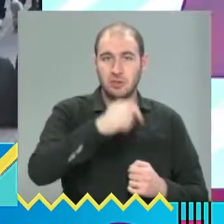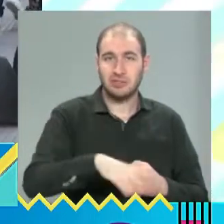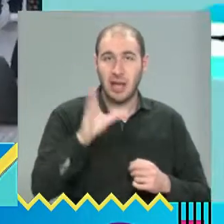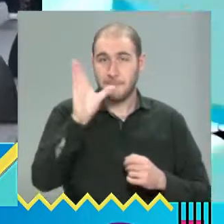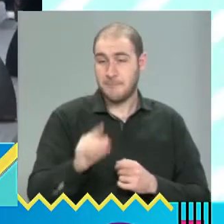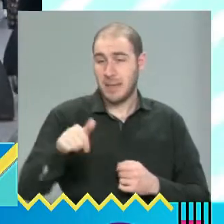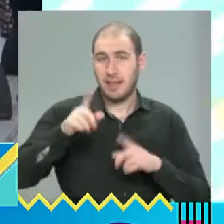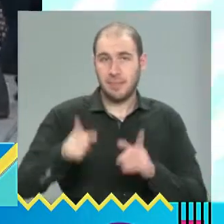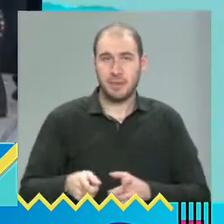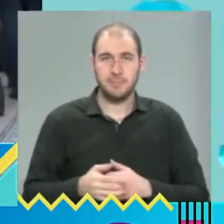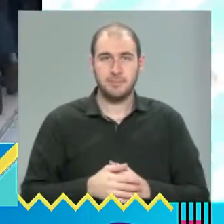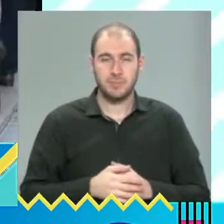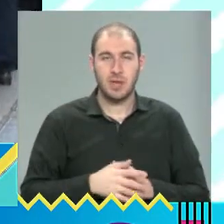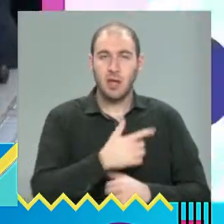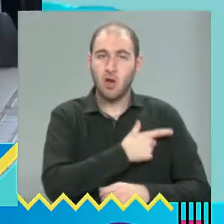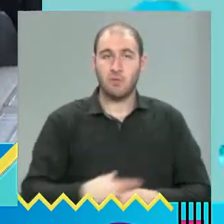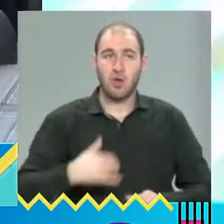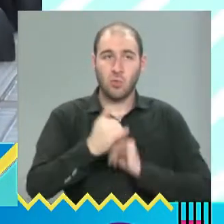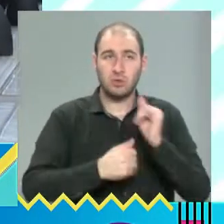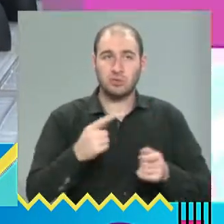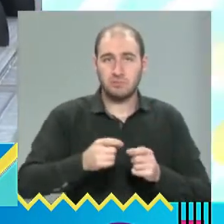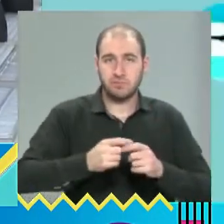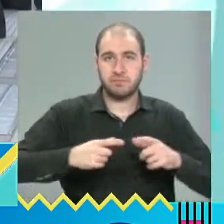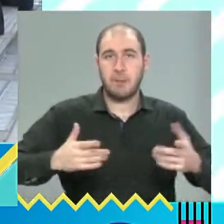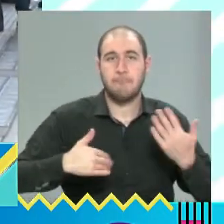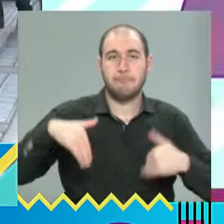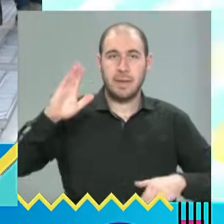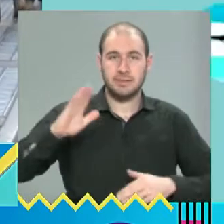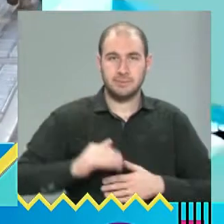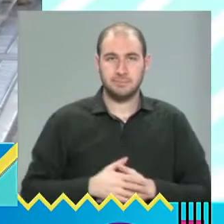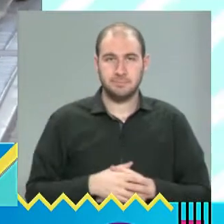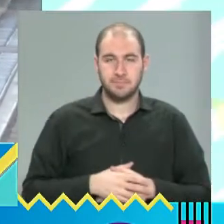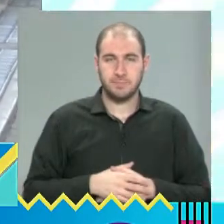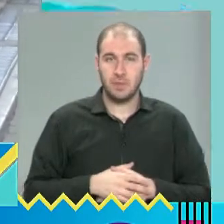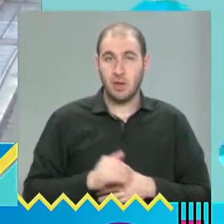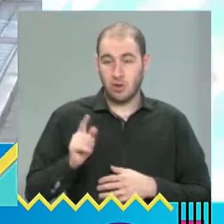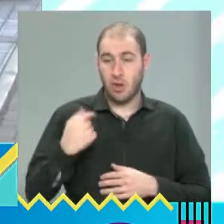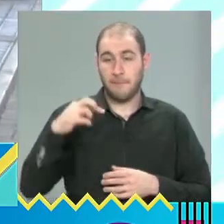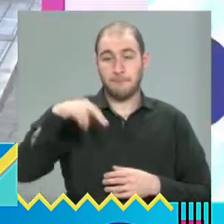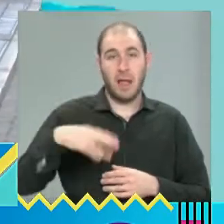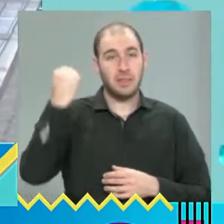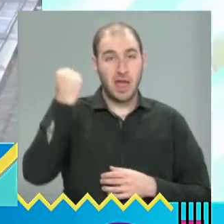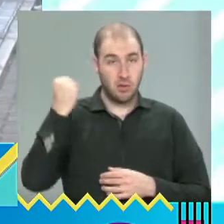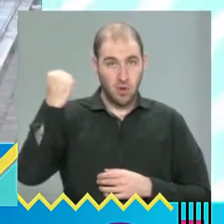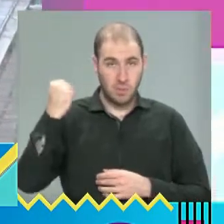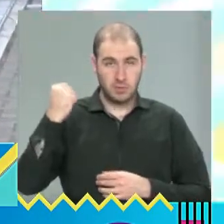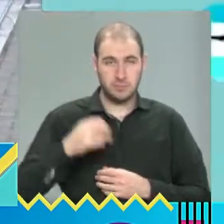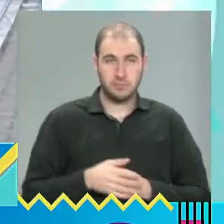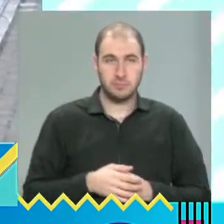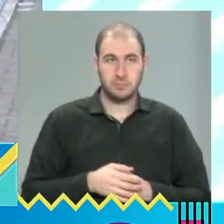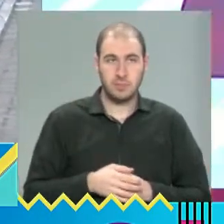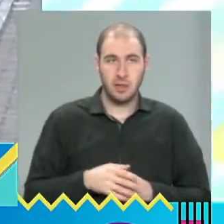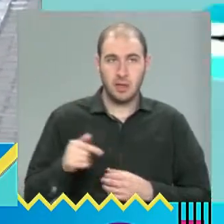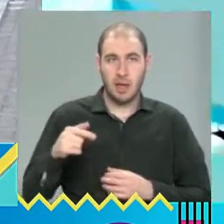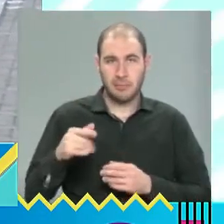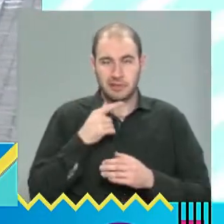país también. Entonces el gobierno dijo, queremos crecer más todavía. Si ya que tenemos una política monetaria que es